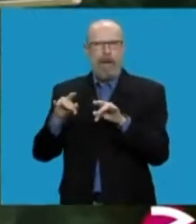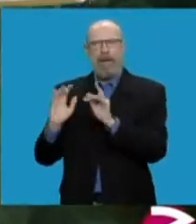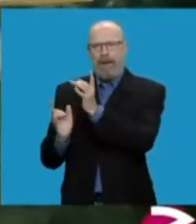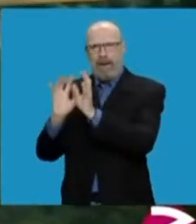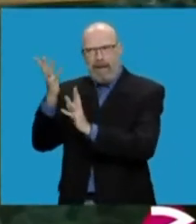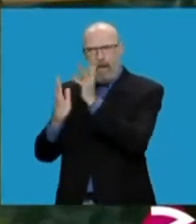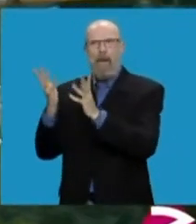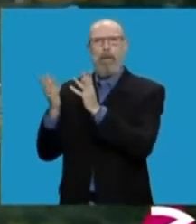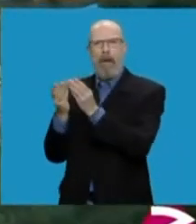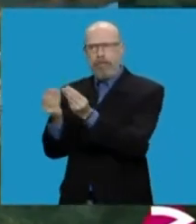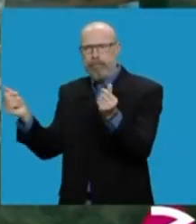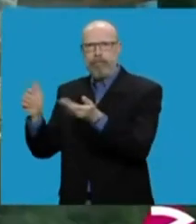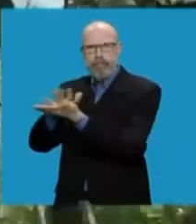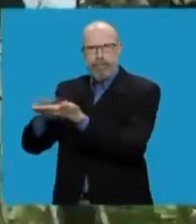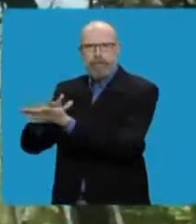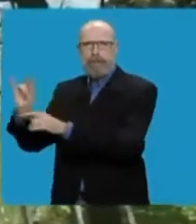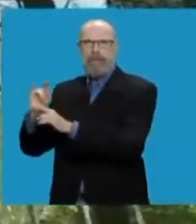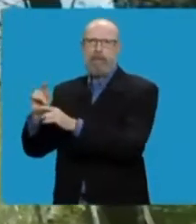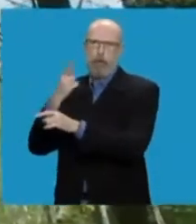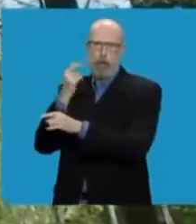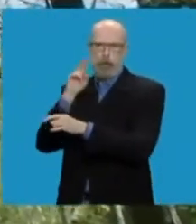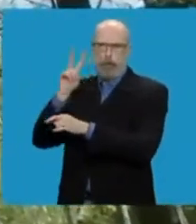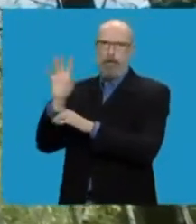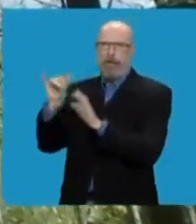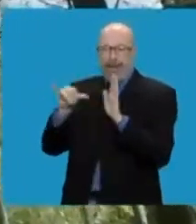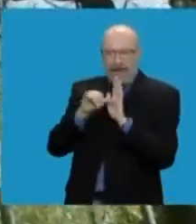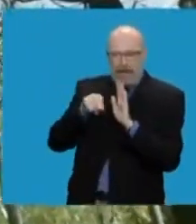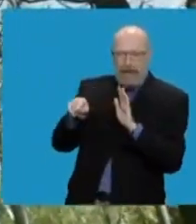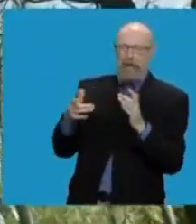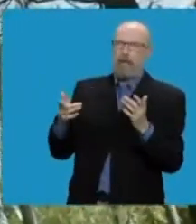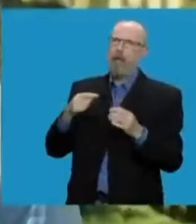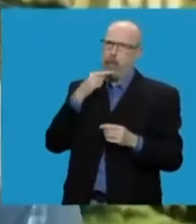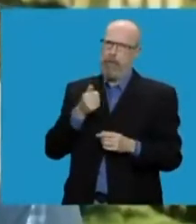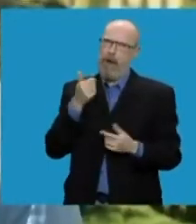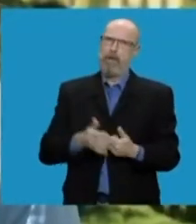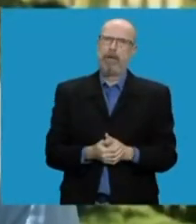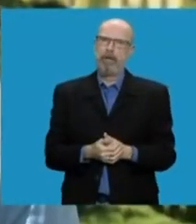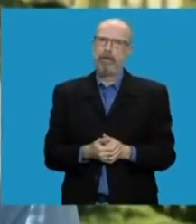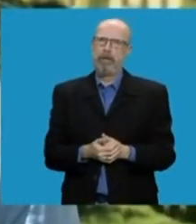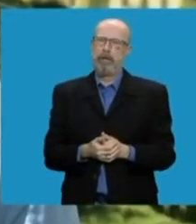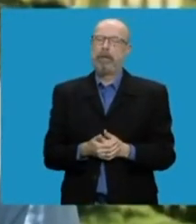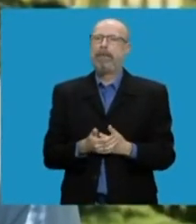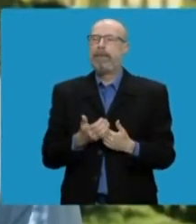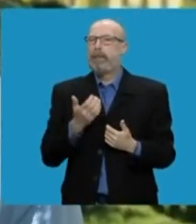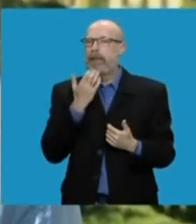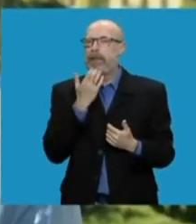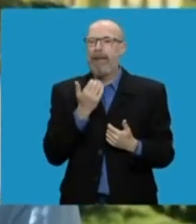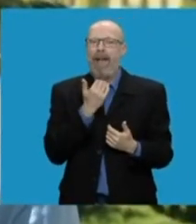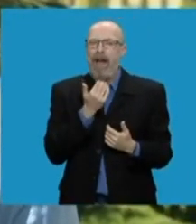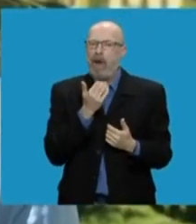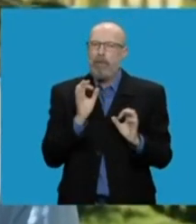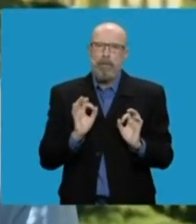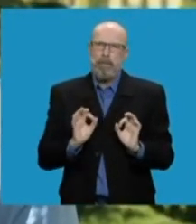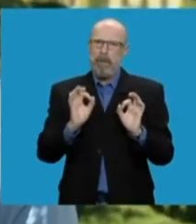estamos acostumbrados a ver incendios lejos, pero cuando los tienes cerca, duelen más. Siempre cuando hay algo muy